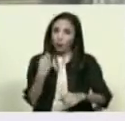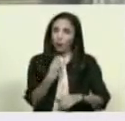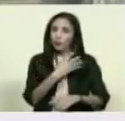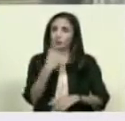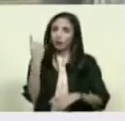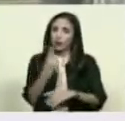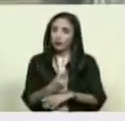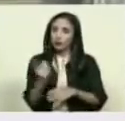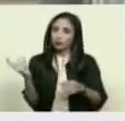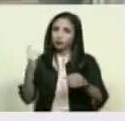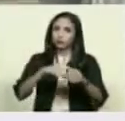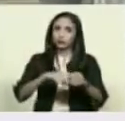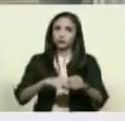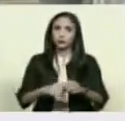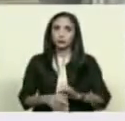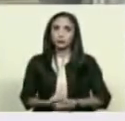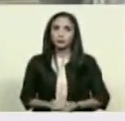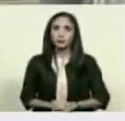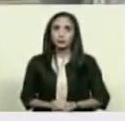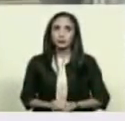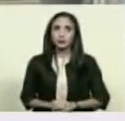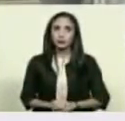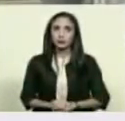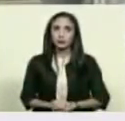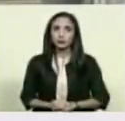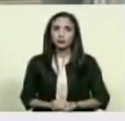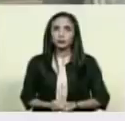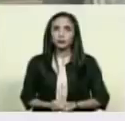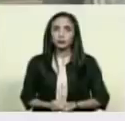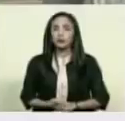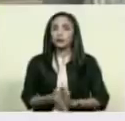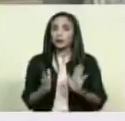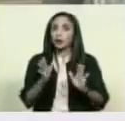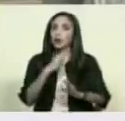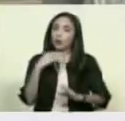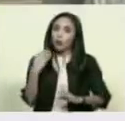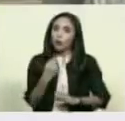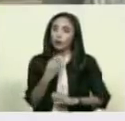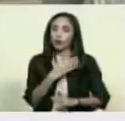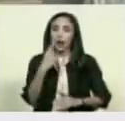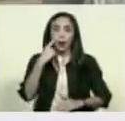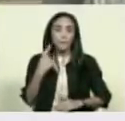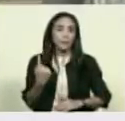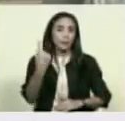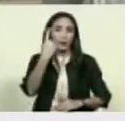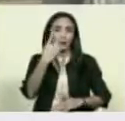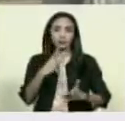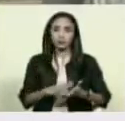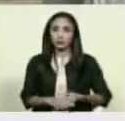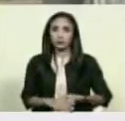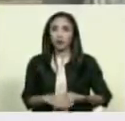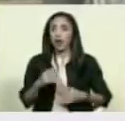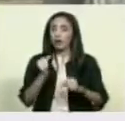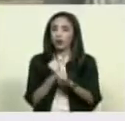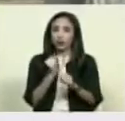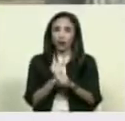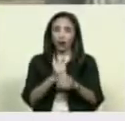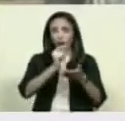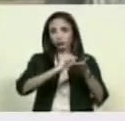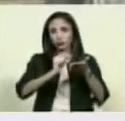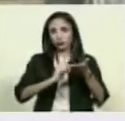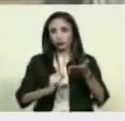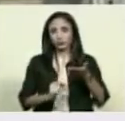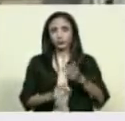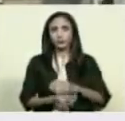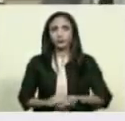juventud. Además, es la juventud. Ya debería estar de primer lugar en la agenda de trabajo nuestra. Pero es la juventud